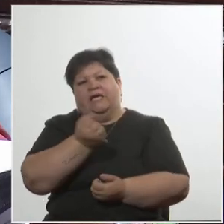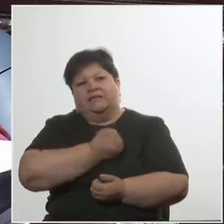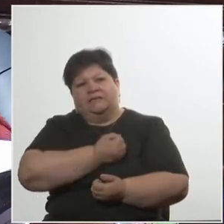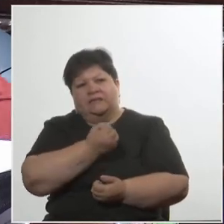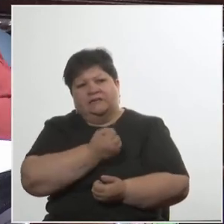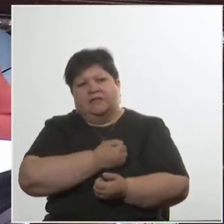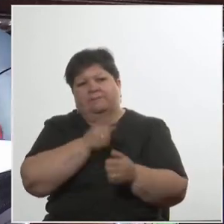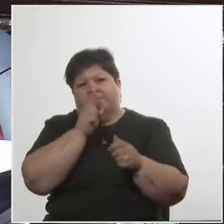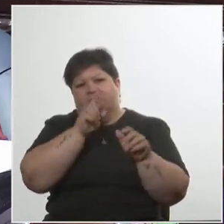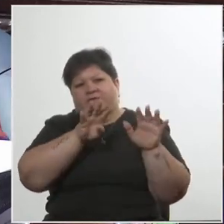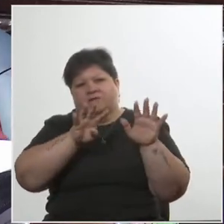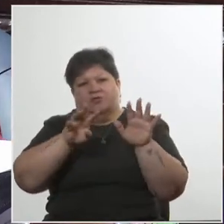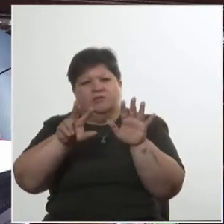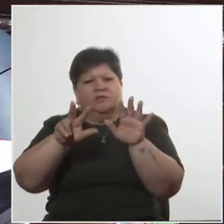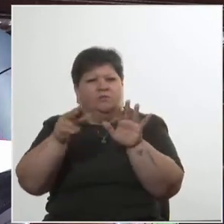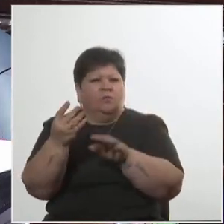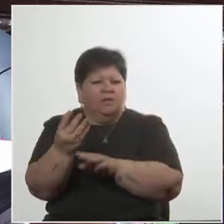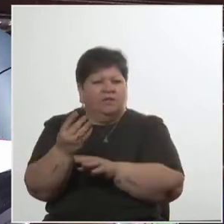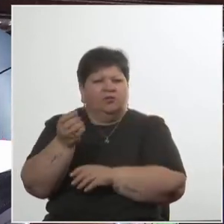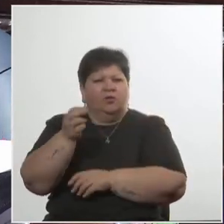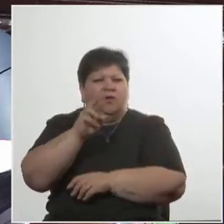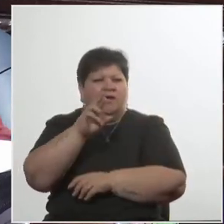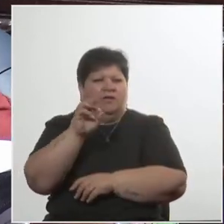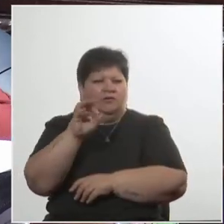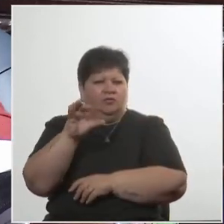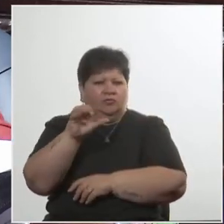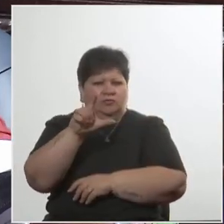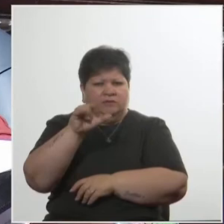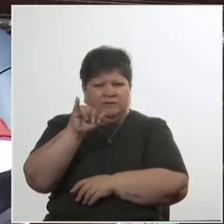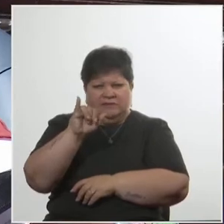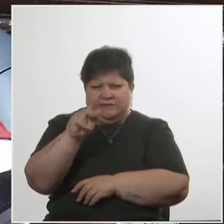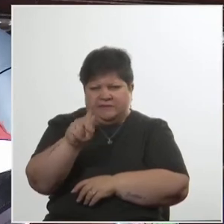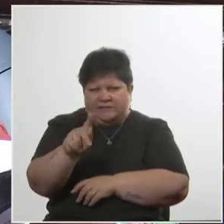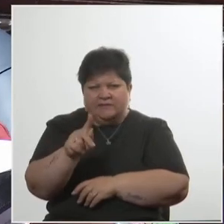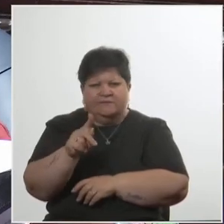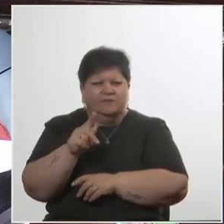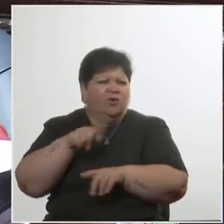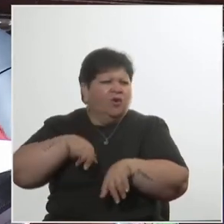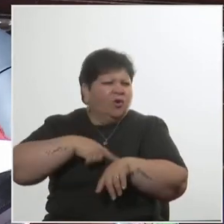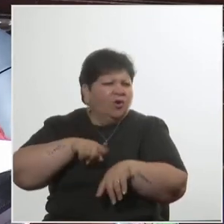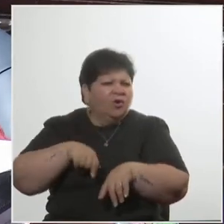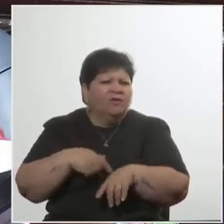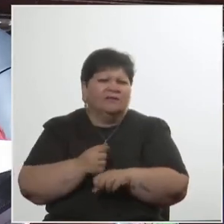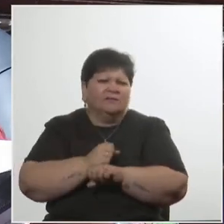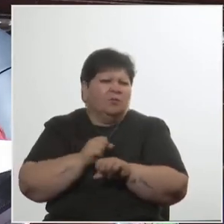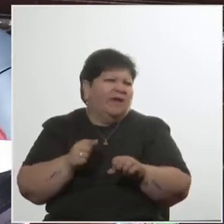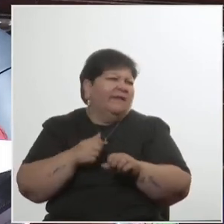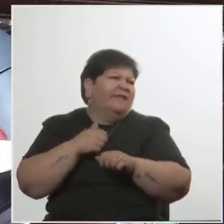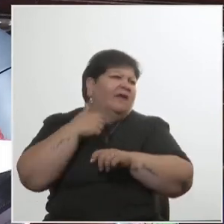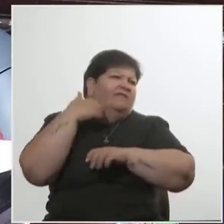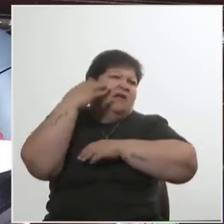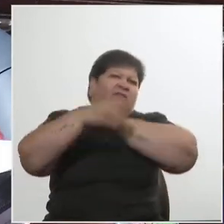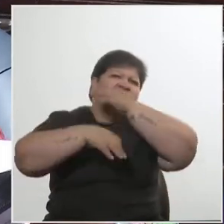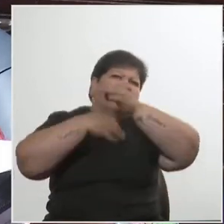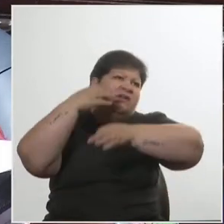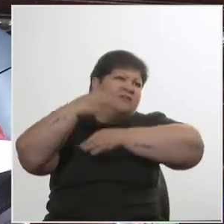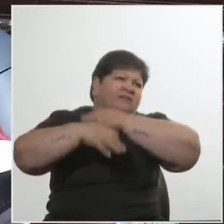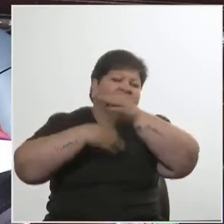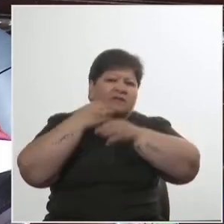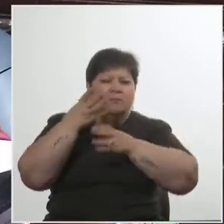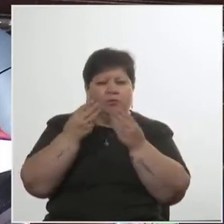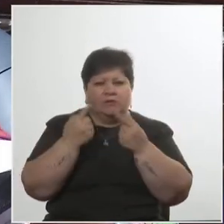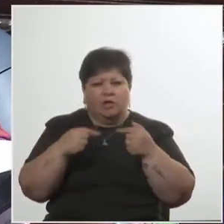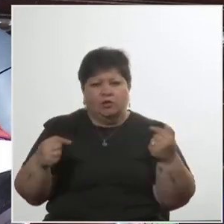arroz líquido es decir podemos tener horas de decir todo lo que sucedió del 76 al 84 por eso nosotros